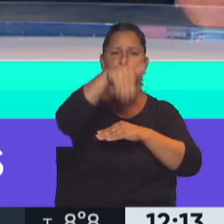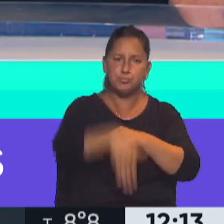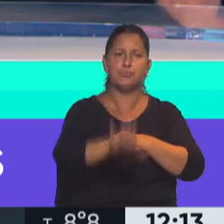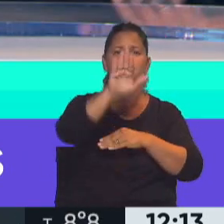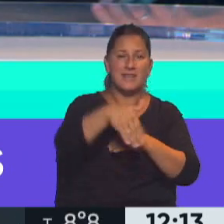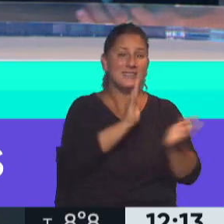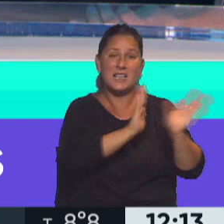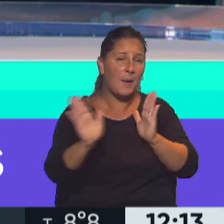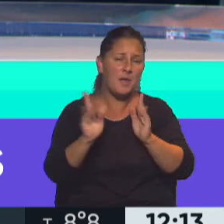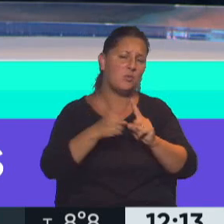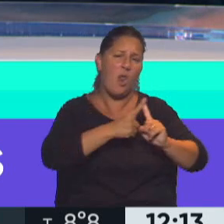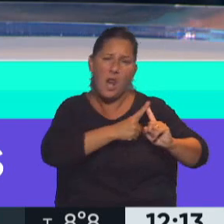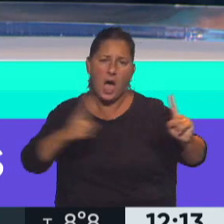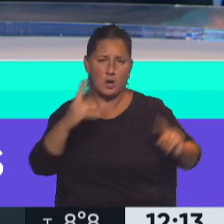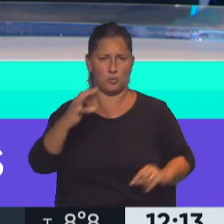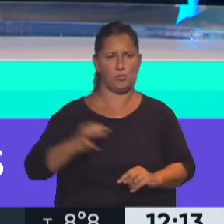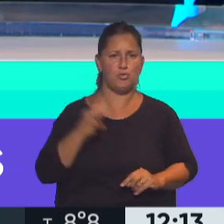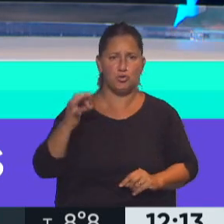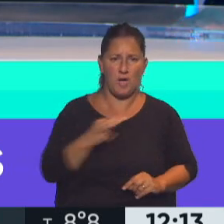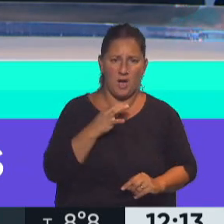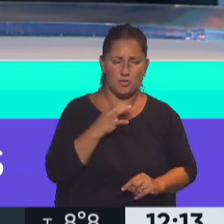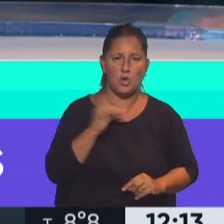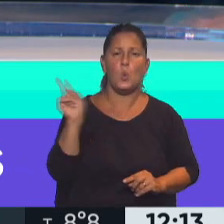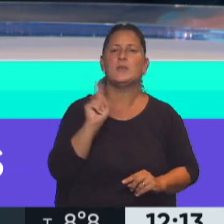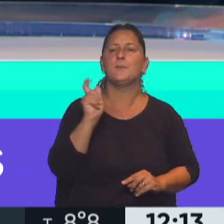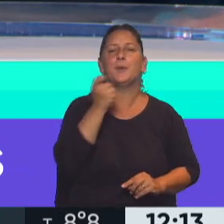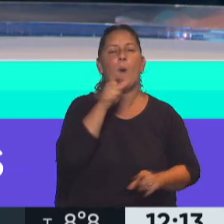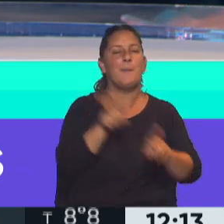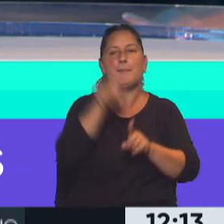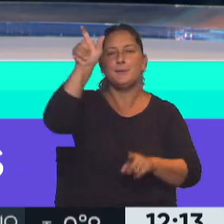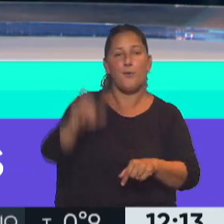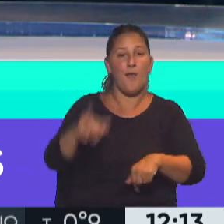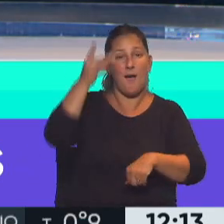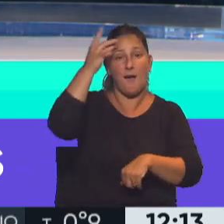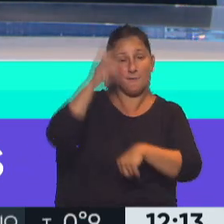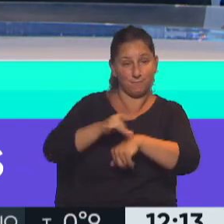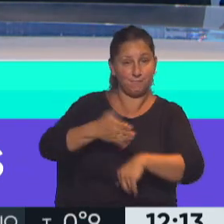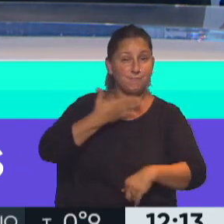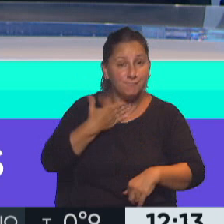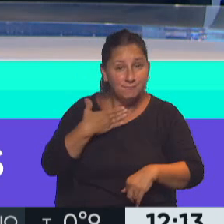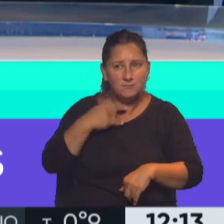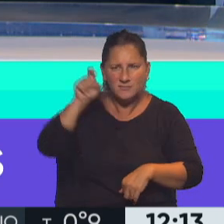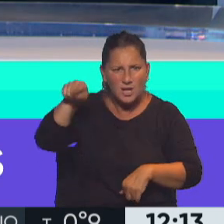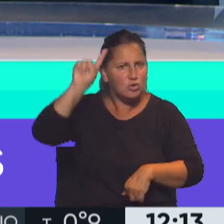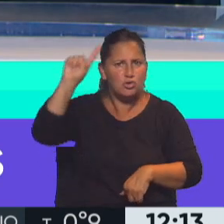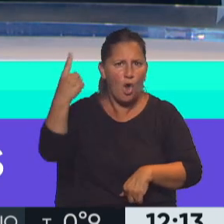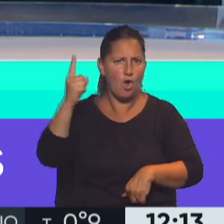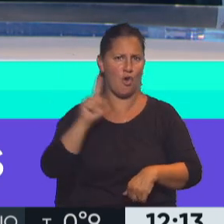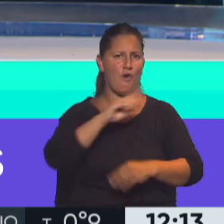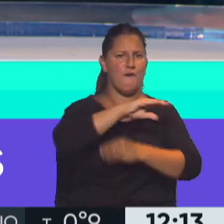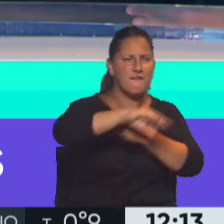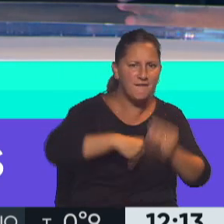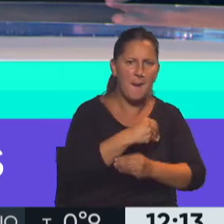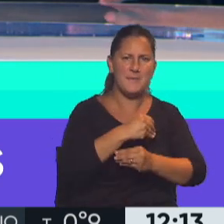que además el tratamiento no solo implica al paciente, sino a los familiares y también a la